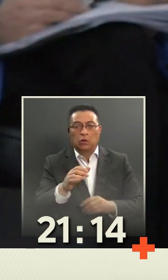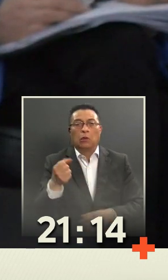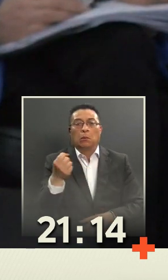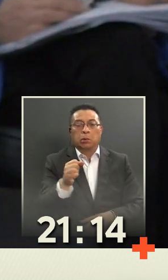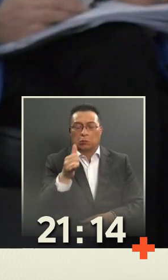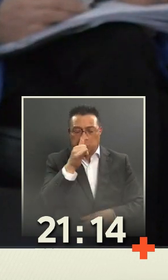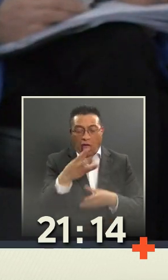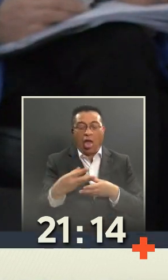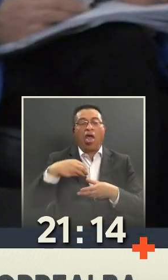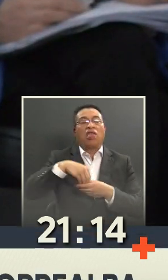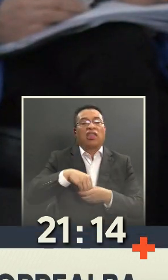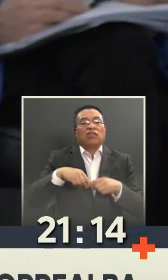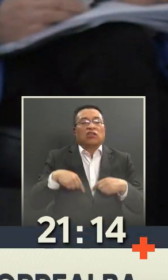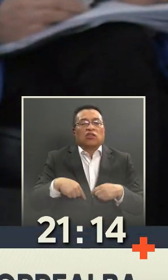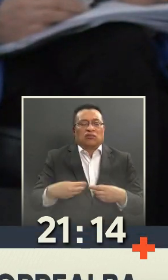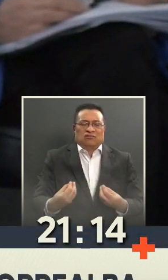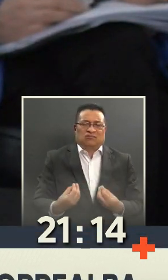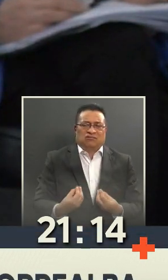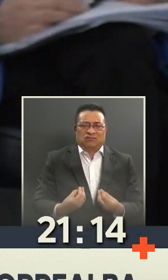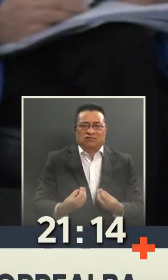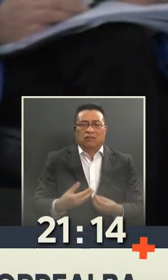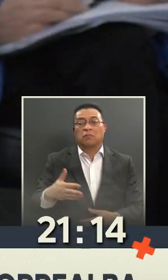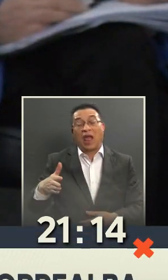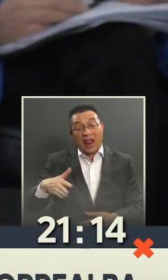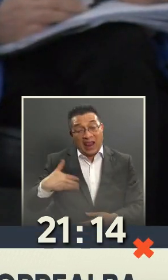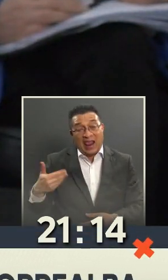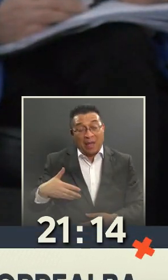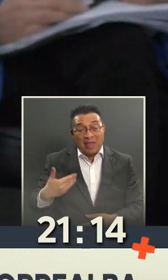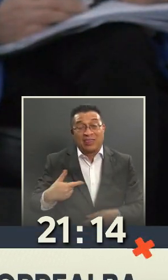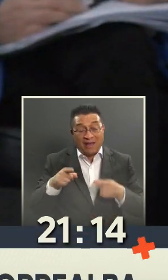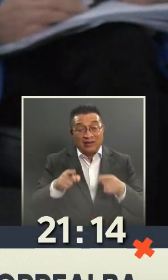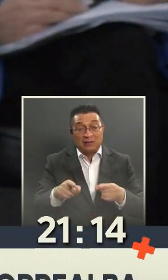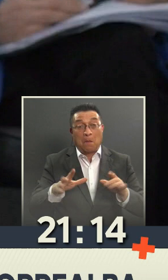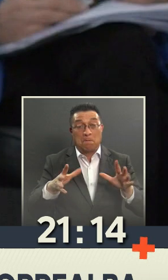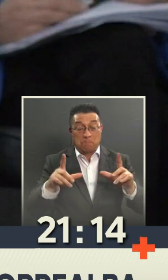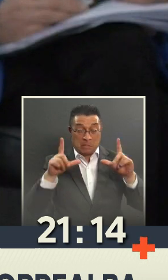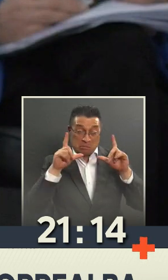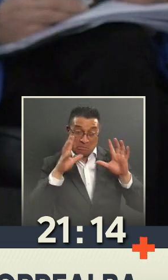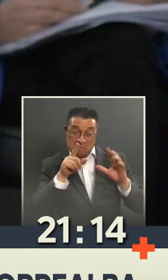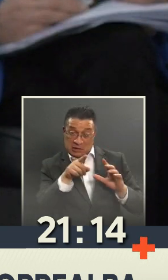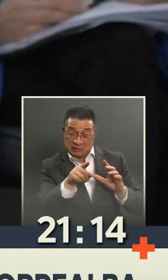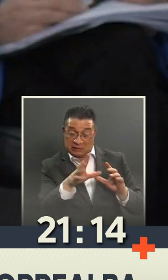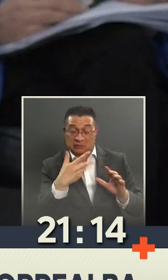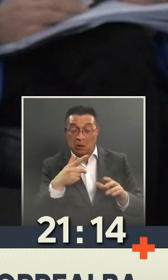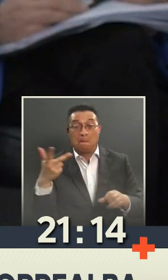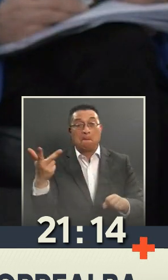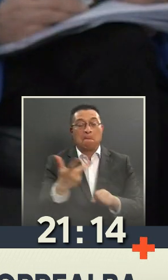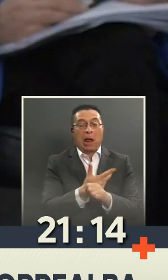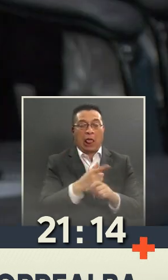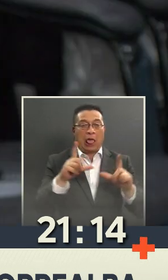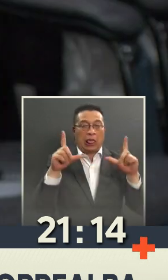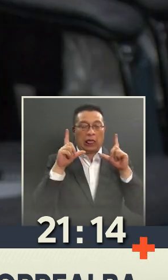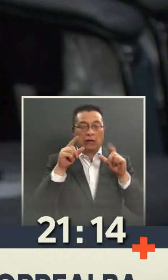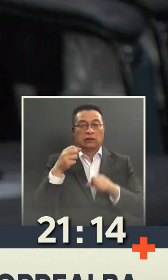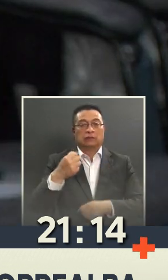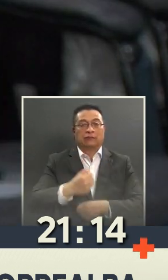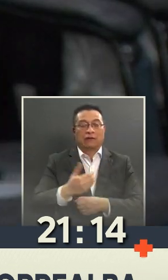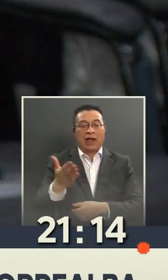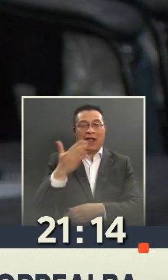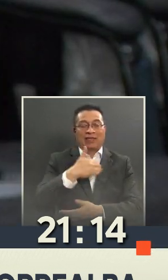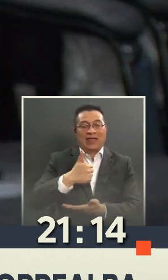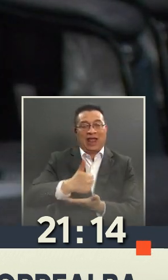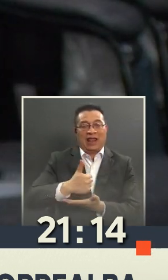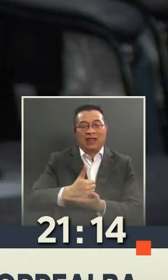interior. Es lamentable que aparentemente se esté terminando mal la gestión anterior. Ojalá que los